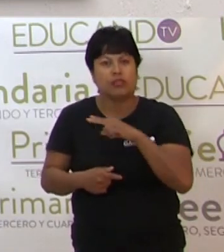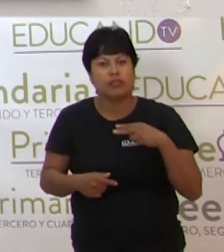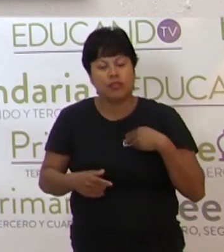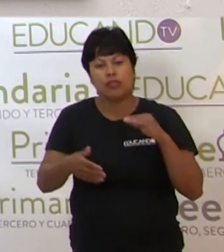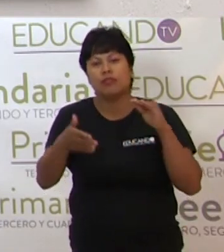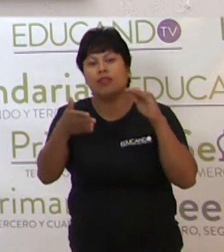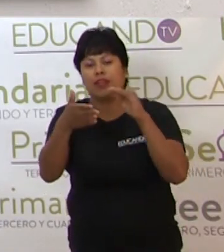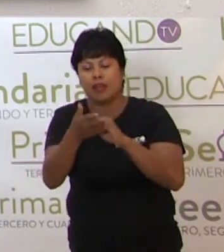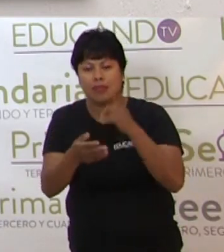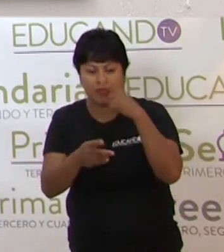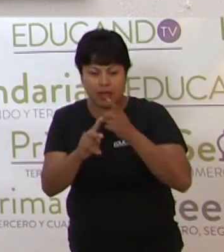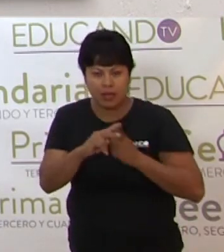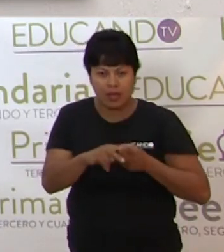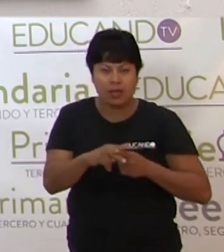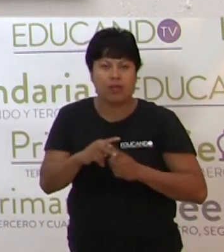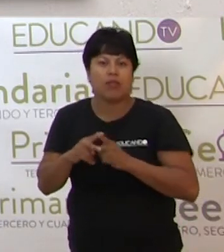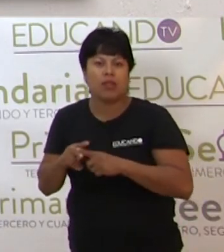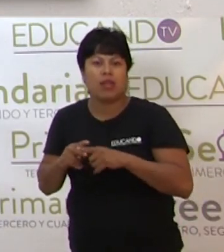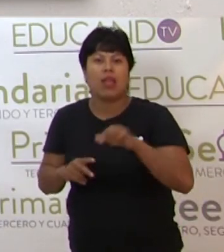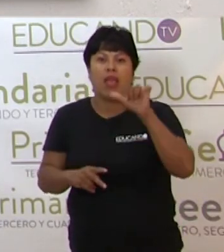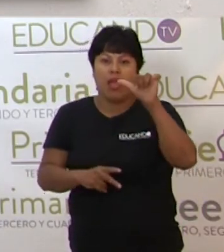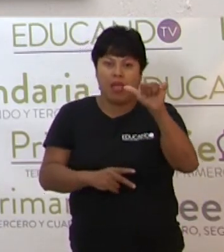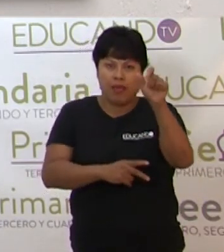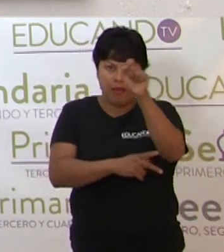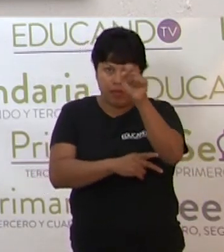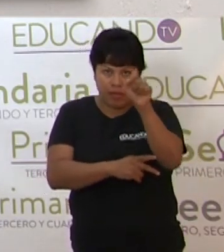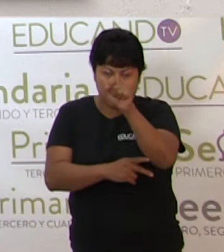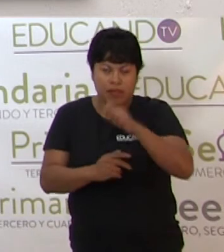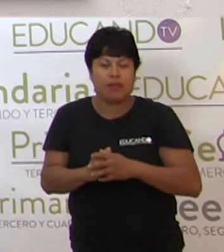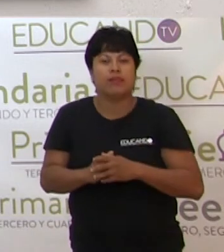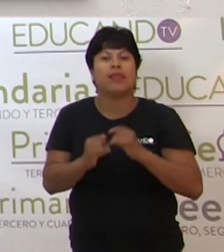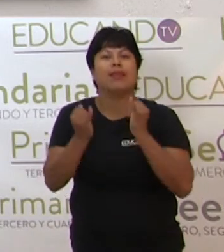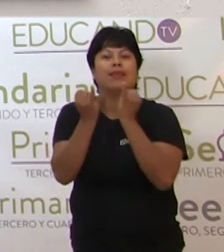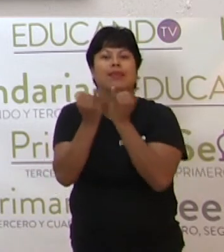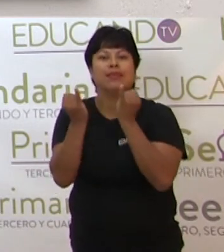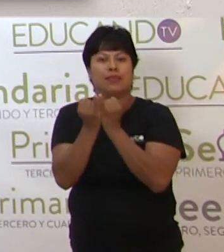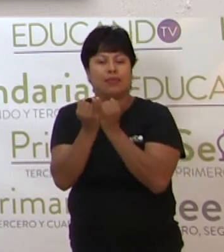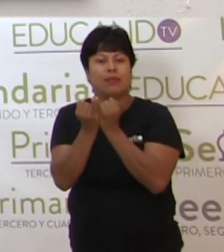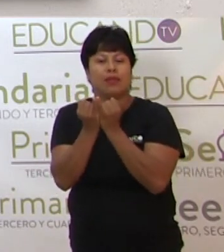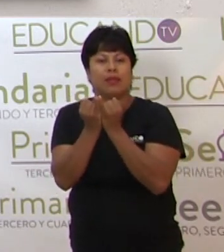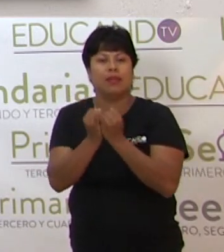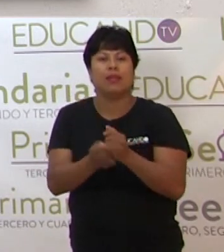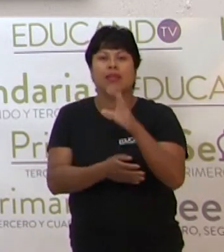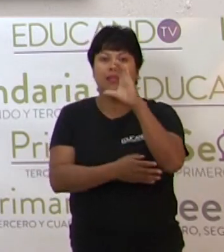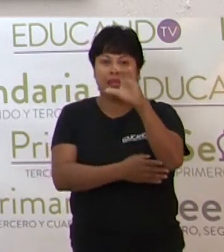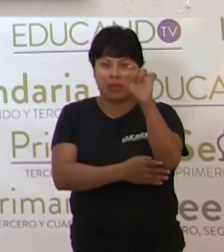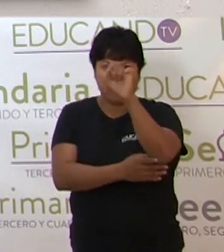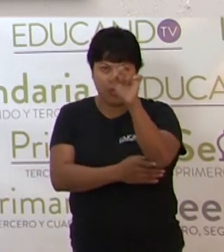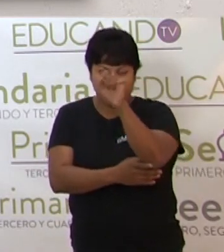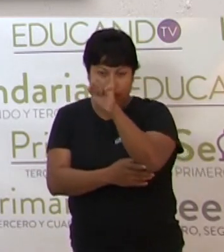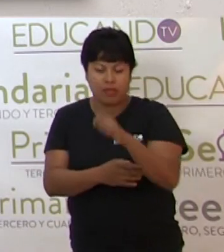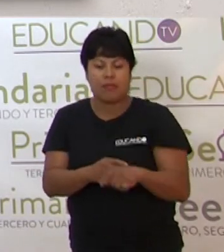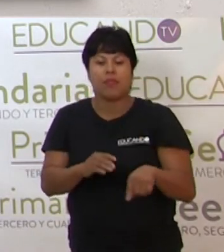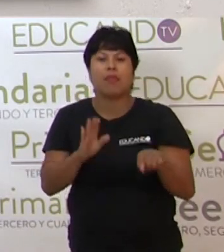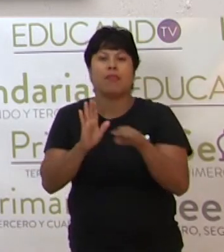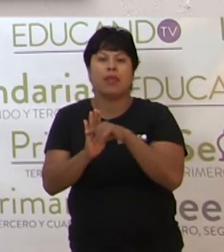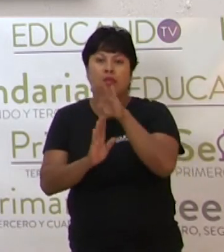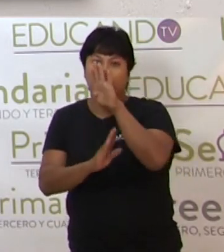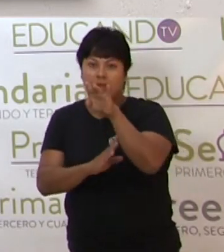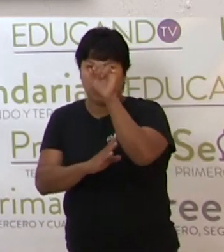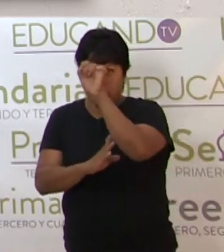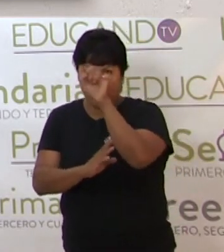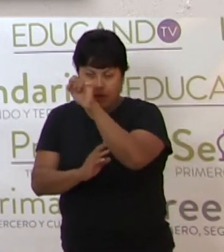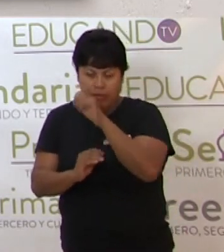ponemos, ¿sí?, para calcular A cuadrada es igual a C cuadrada menos B